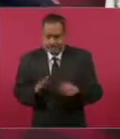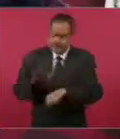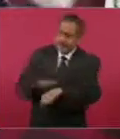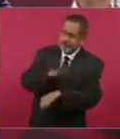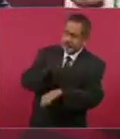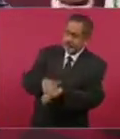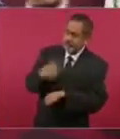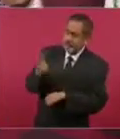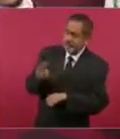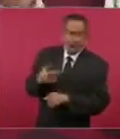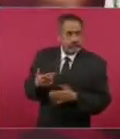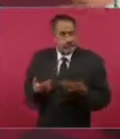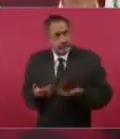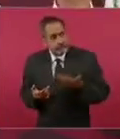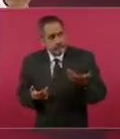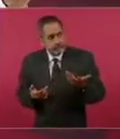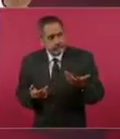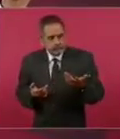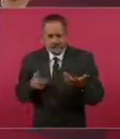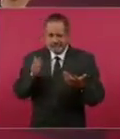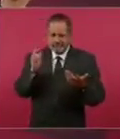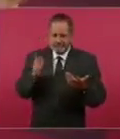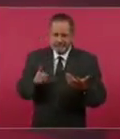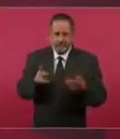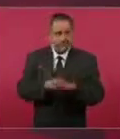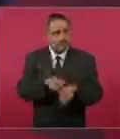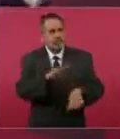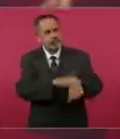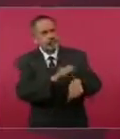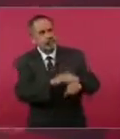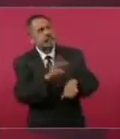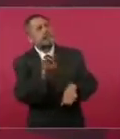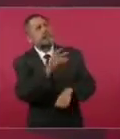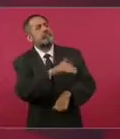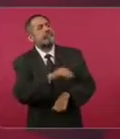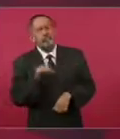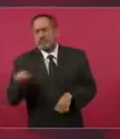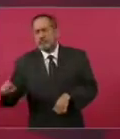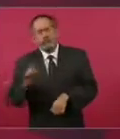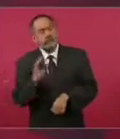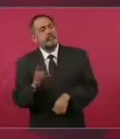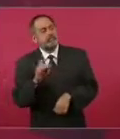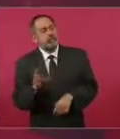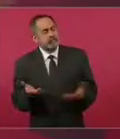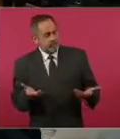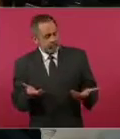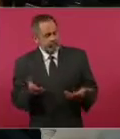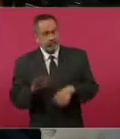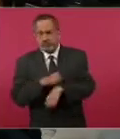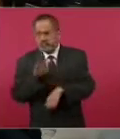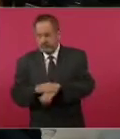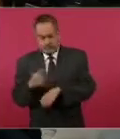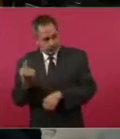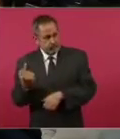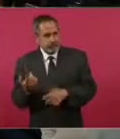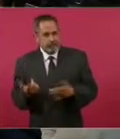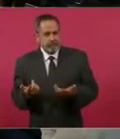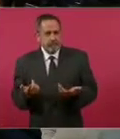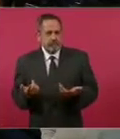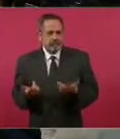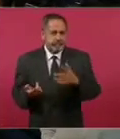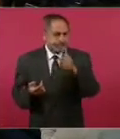Es como hacerlo bajo protesta, pero ¿para qué? ¿Por qué digo bajo protesta?